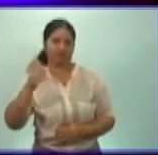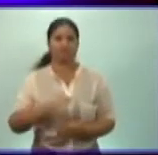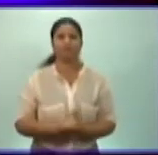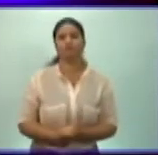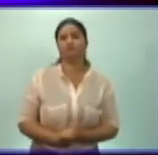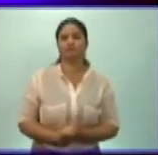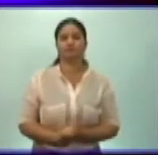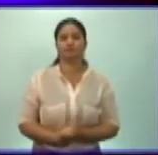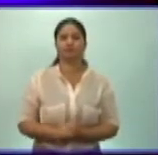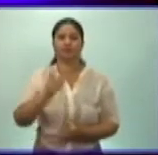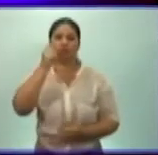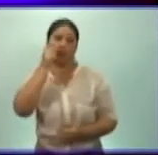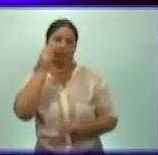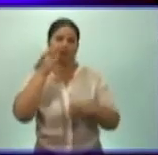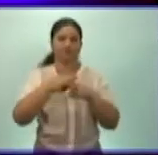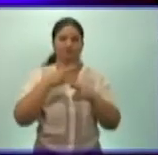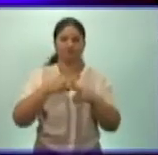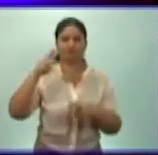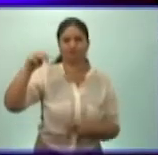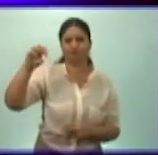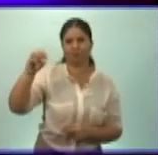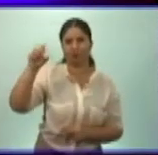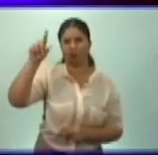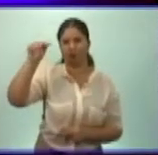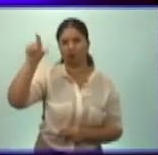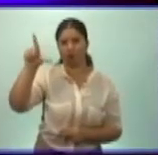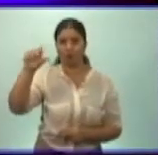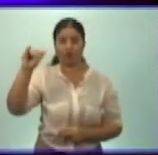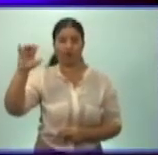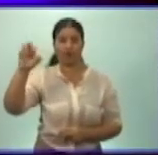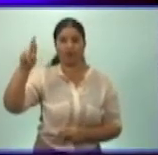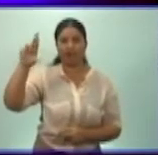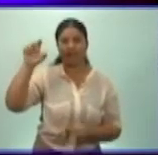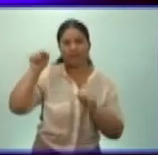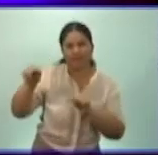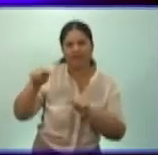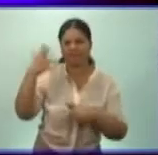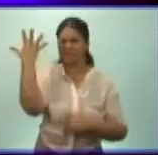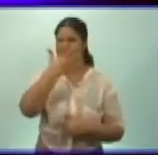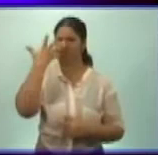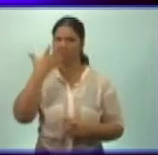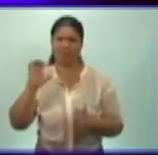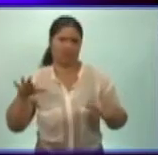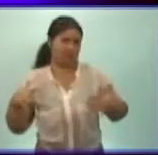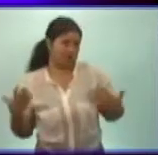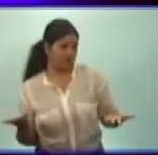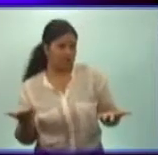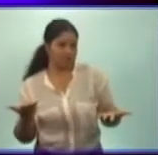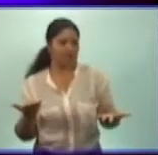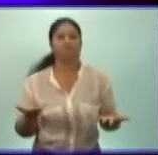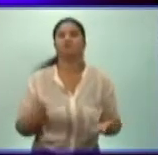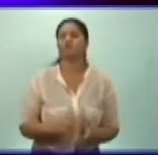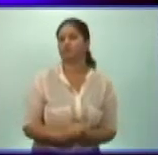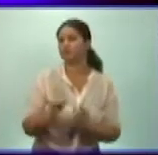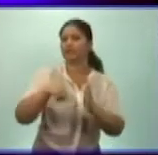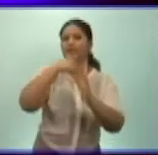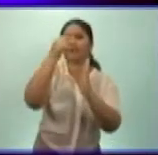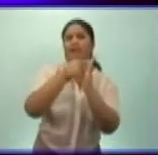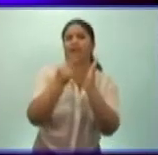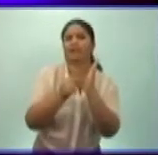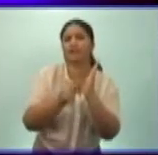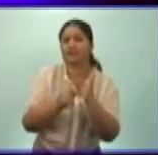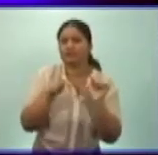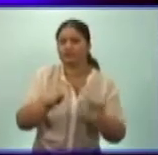Molière? ¿Cuáles son los elementos que caracterizan el panorama histórico-cultural de Francia en el siglo